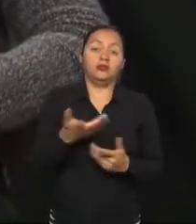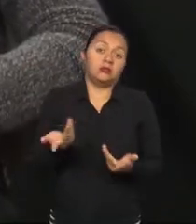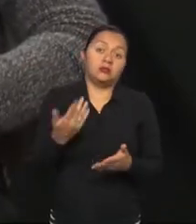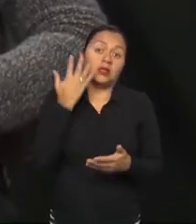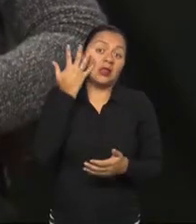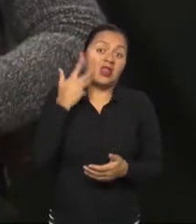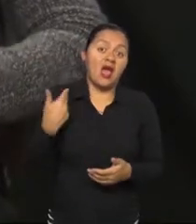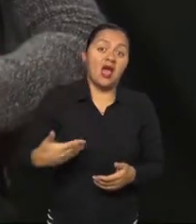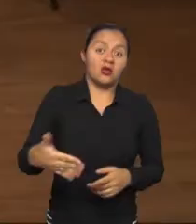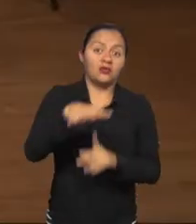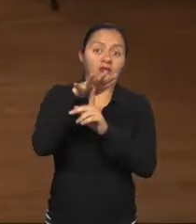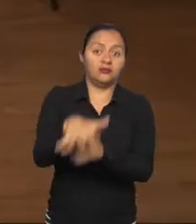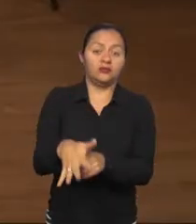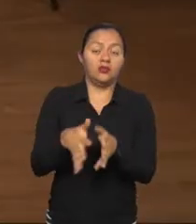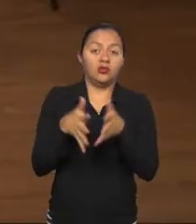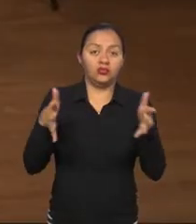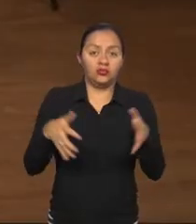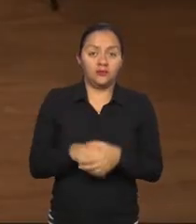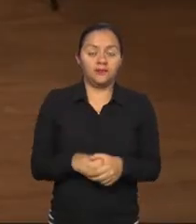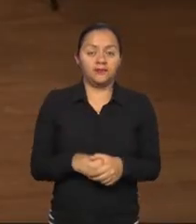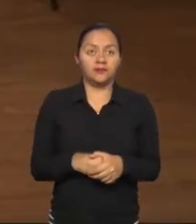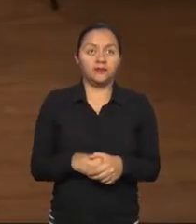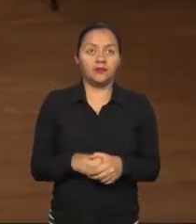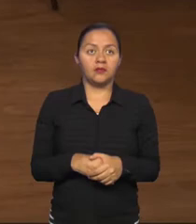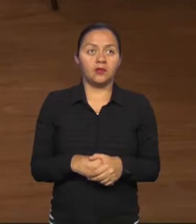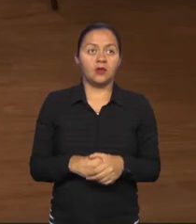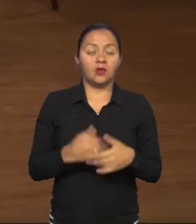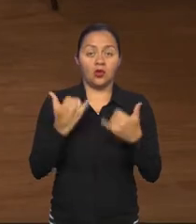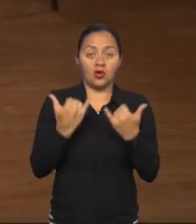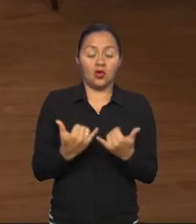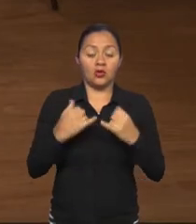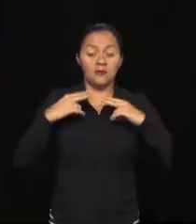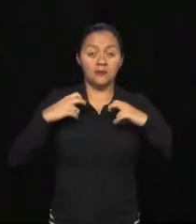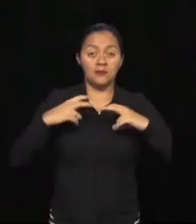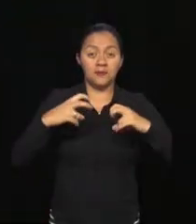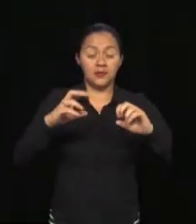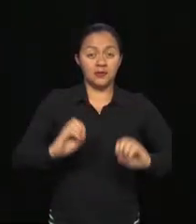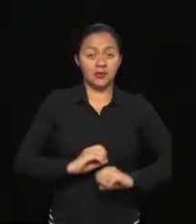cotidianamente. Esta investigación que ustedes están realizando, que han realizado,